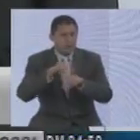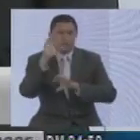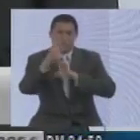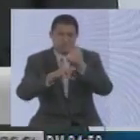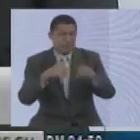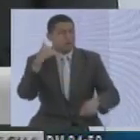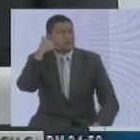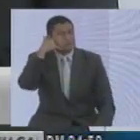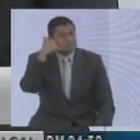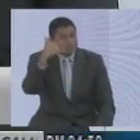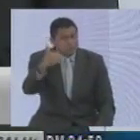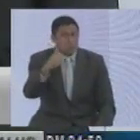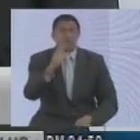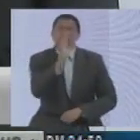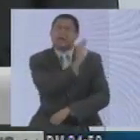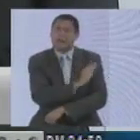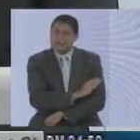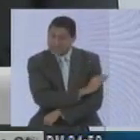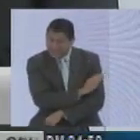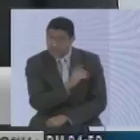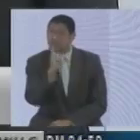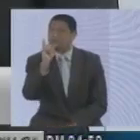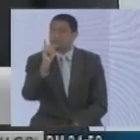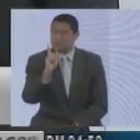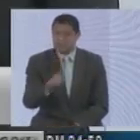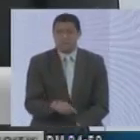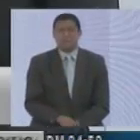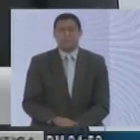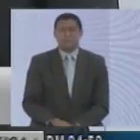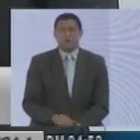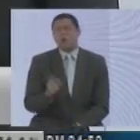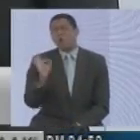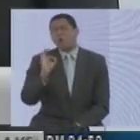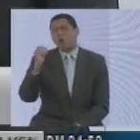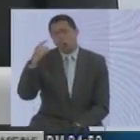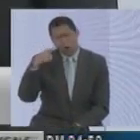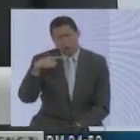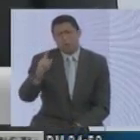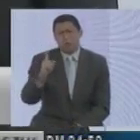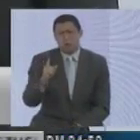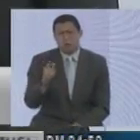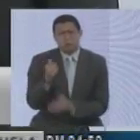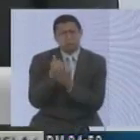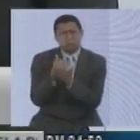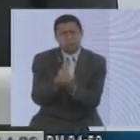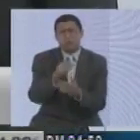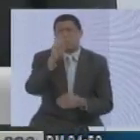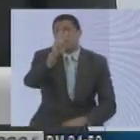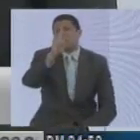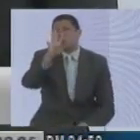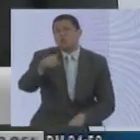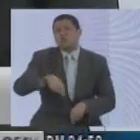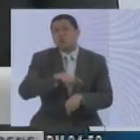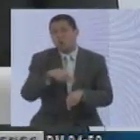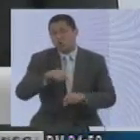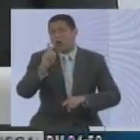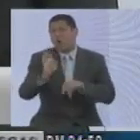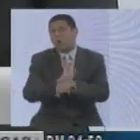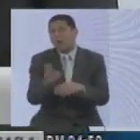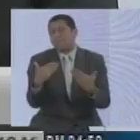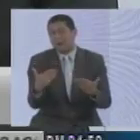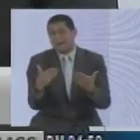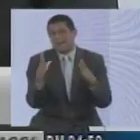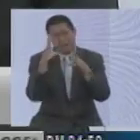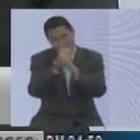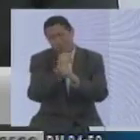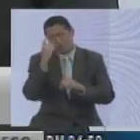de su clínica o de aquella clínica que preste servicio 24 horas porque las emergencias por lo general ocurren